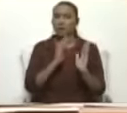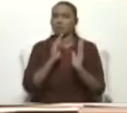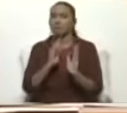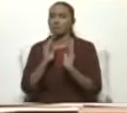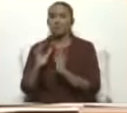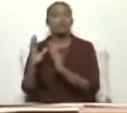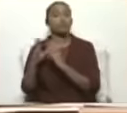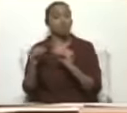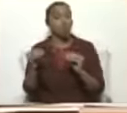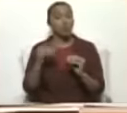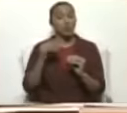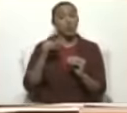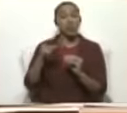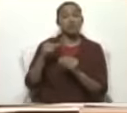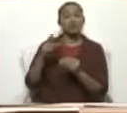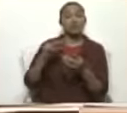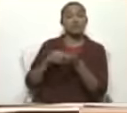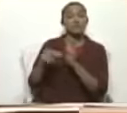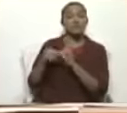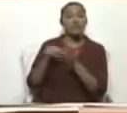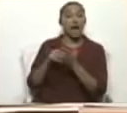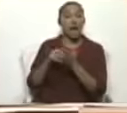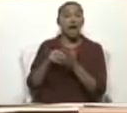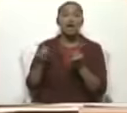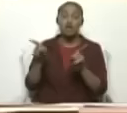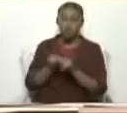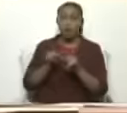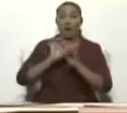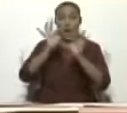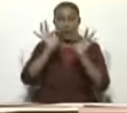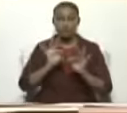es una muestra de lo que va a ocurrir el 28.